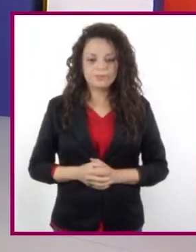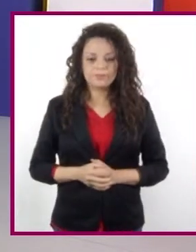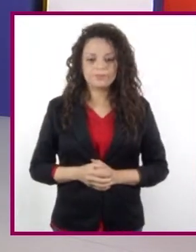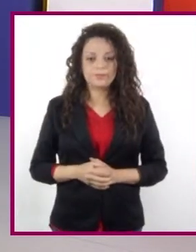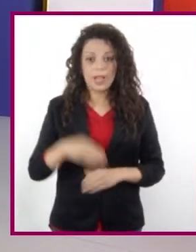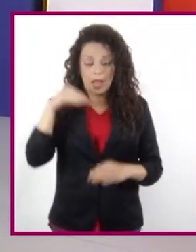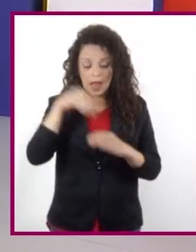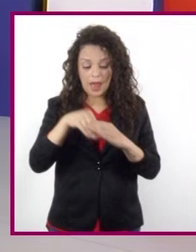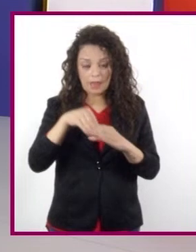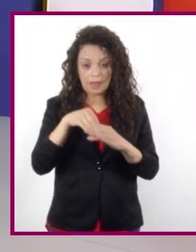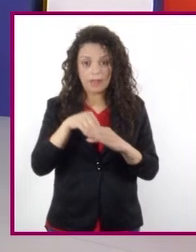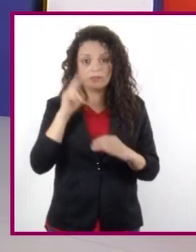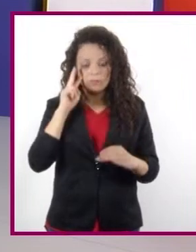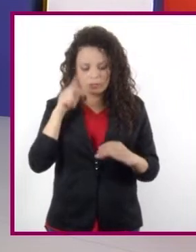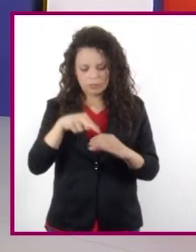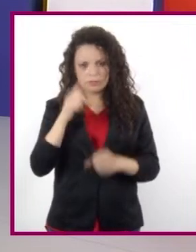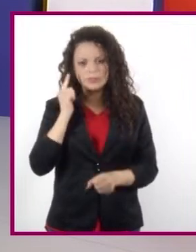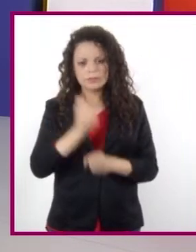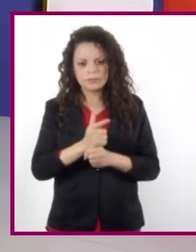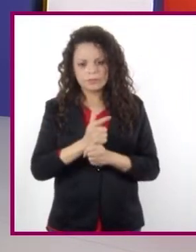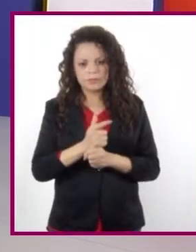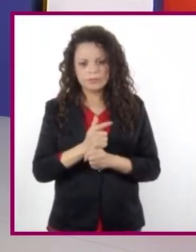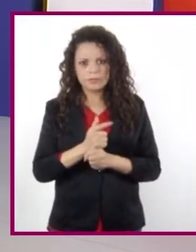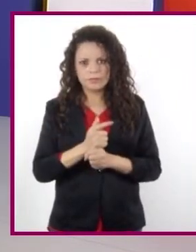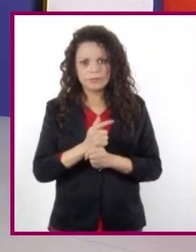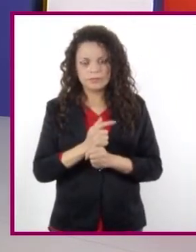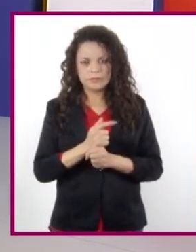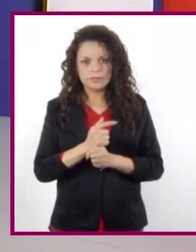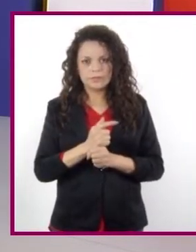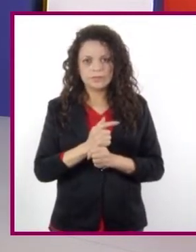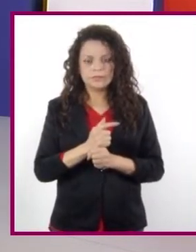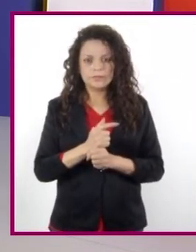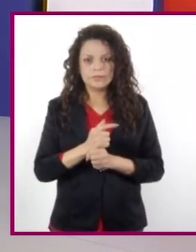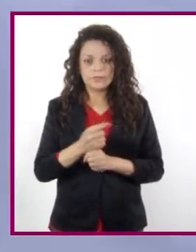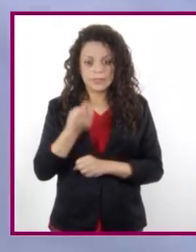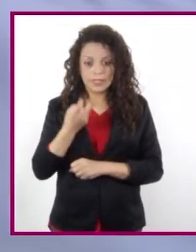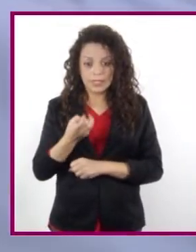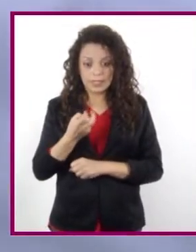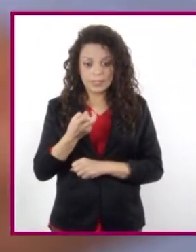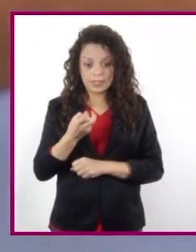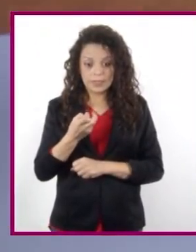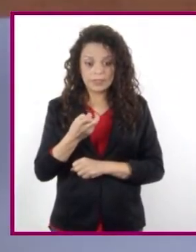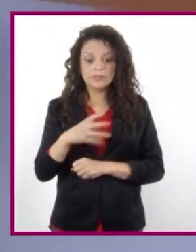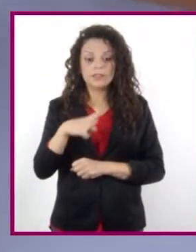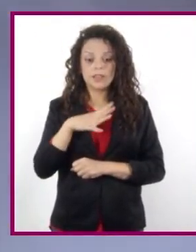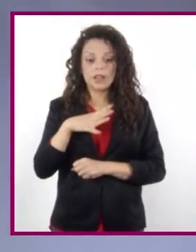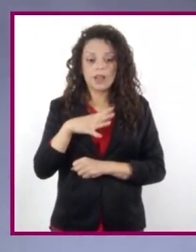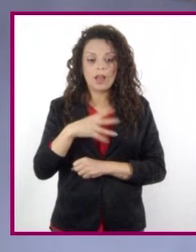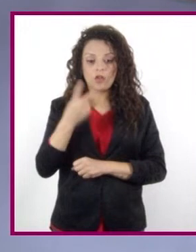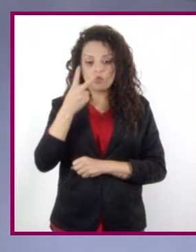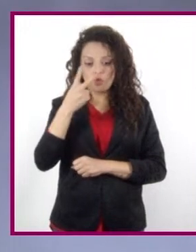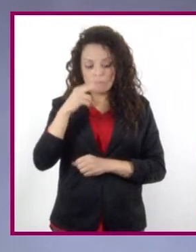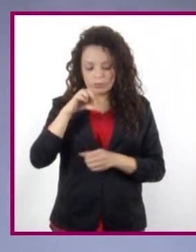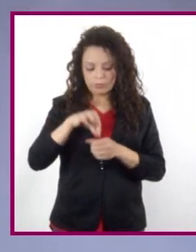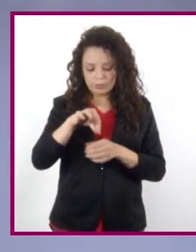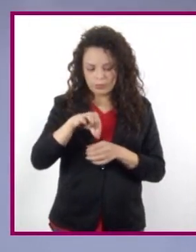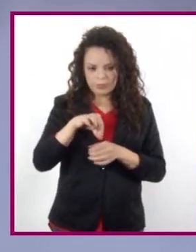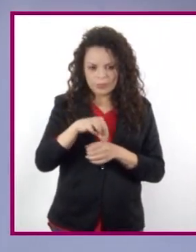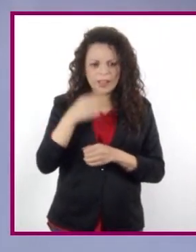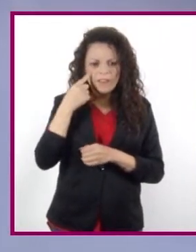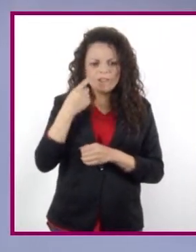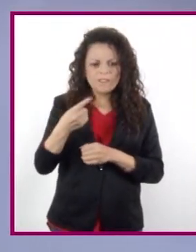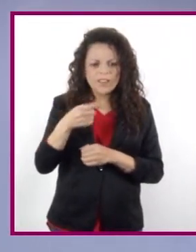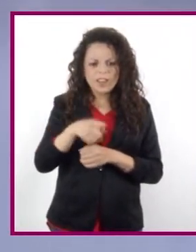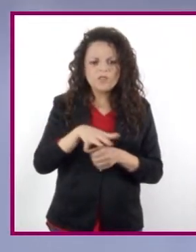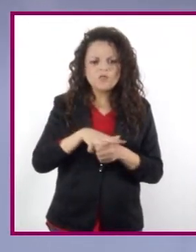Internamente podríamos visualizar ese dispositivo en alguno de estos circuitos integrados. El